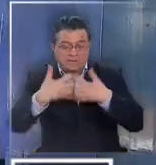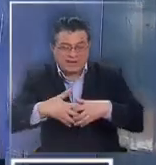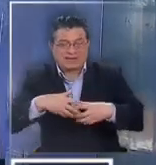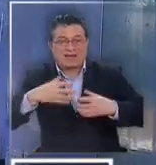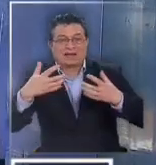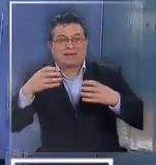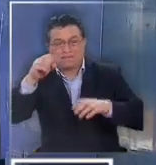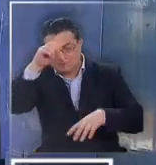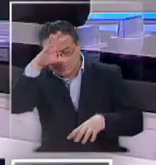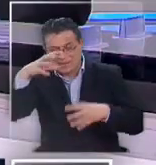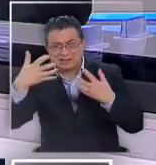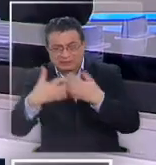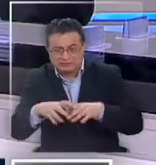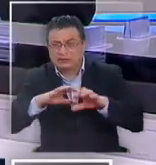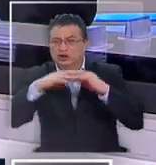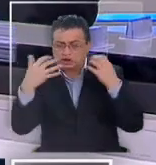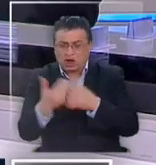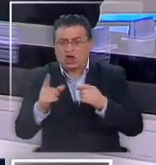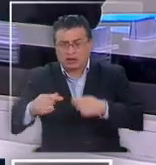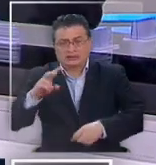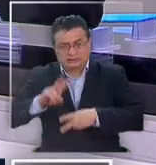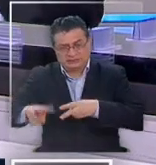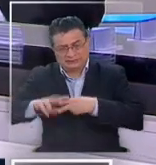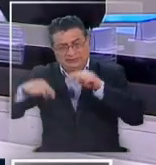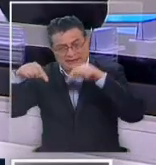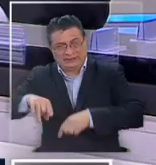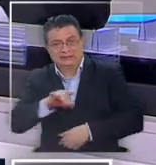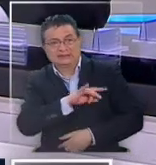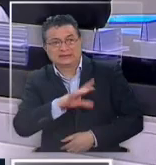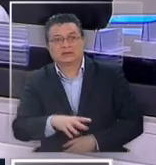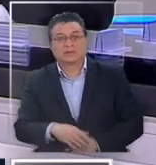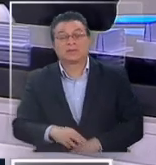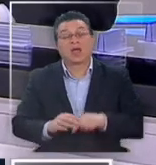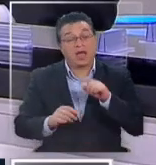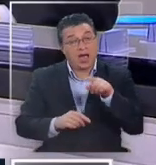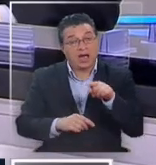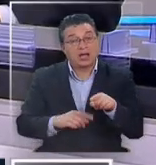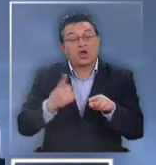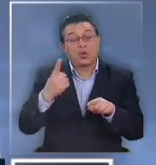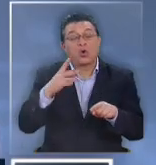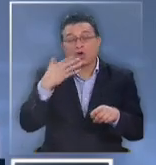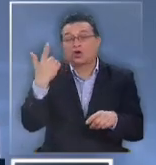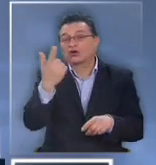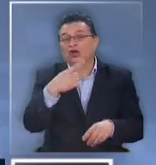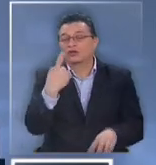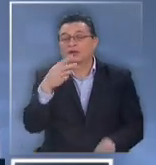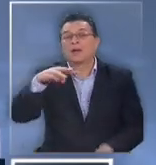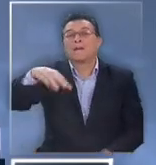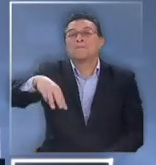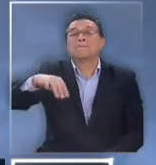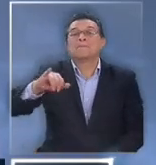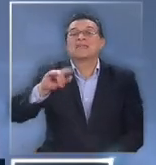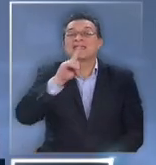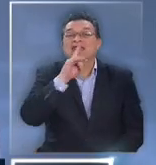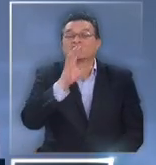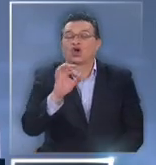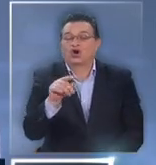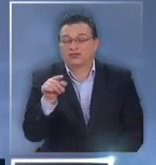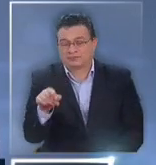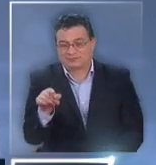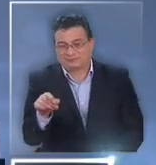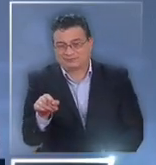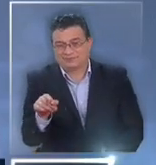es que hay hay un mito que es él que el valor agregado